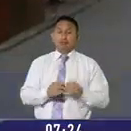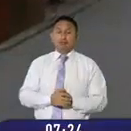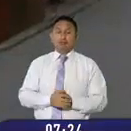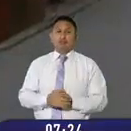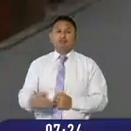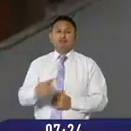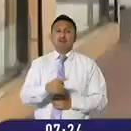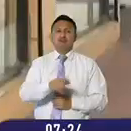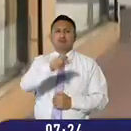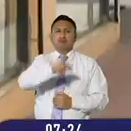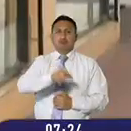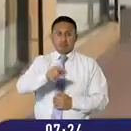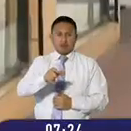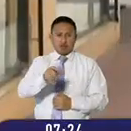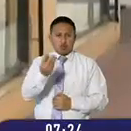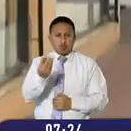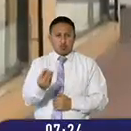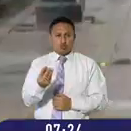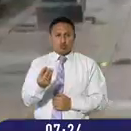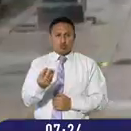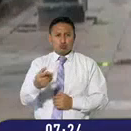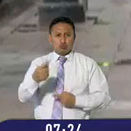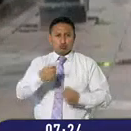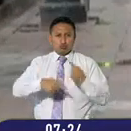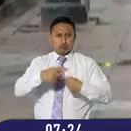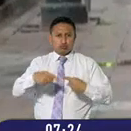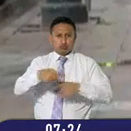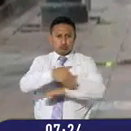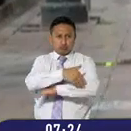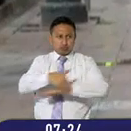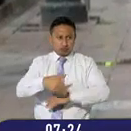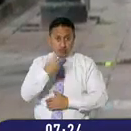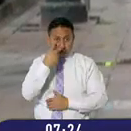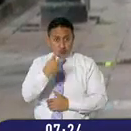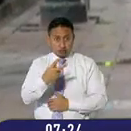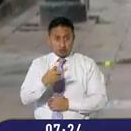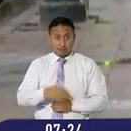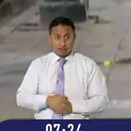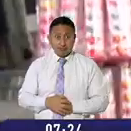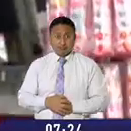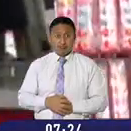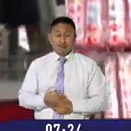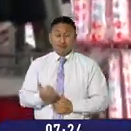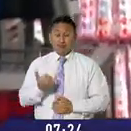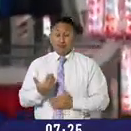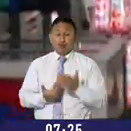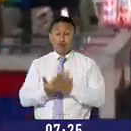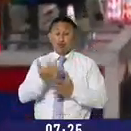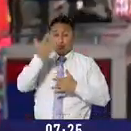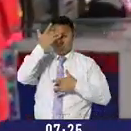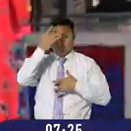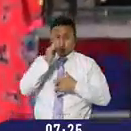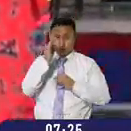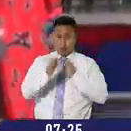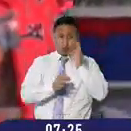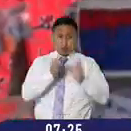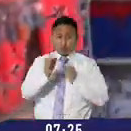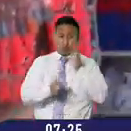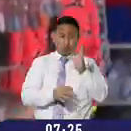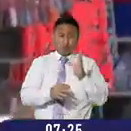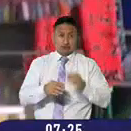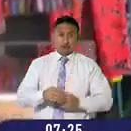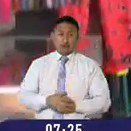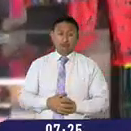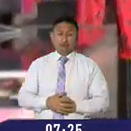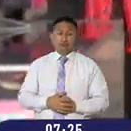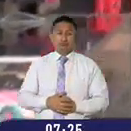las principales avenidas y comercios de la ciudad es notoria ante la creciente nueva ola de contagios por COVID-19. Informó